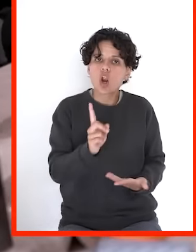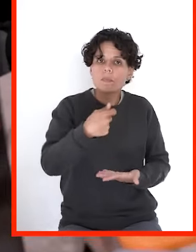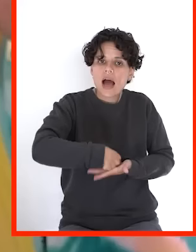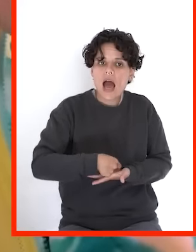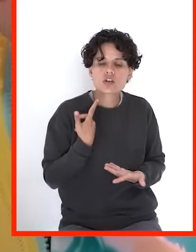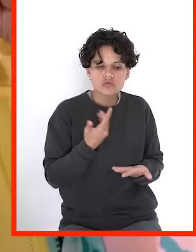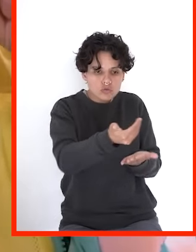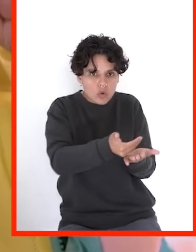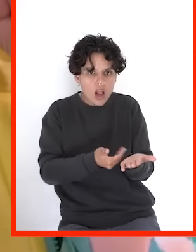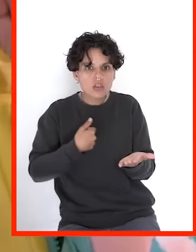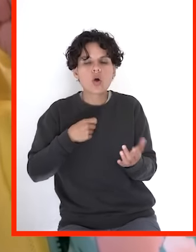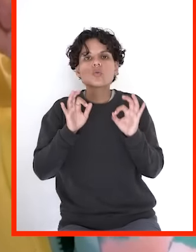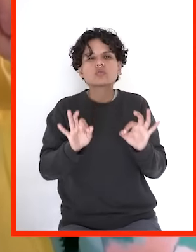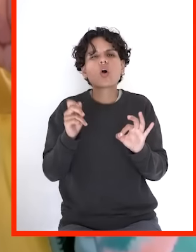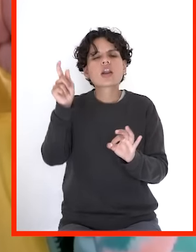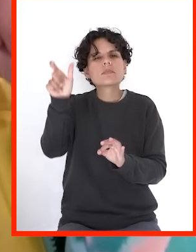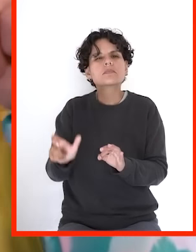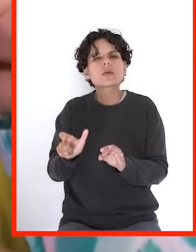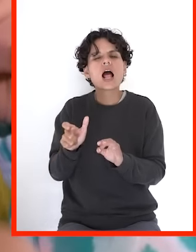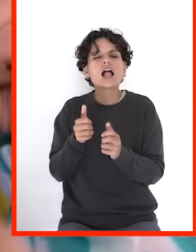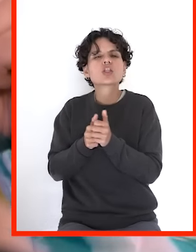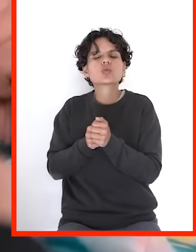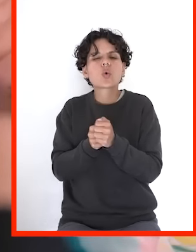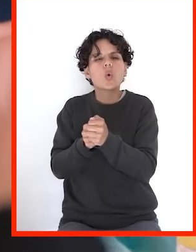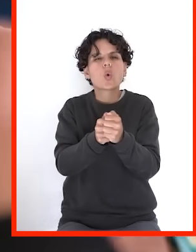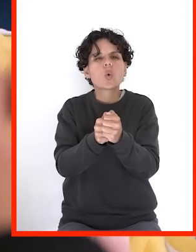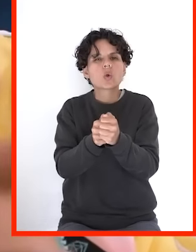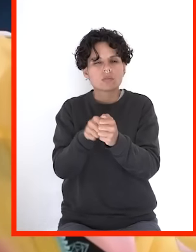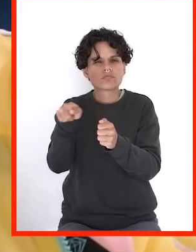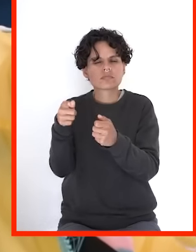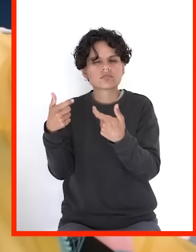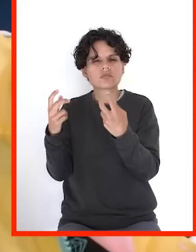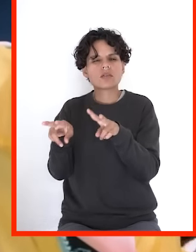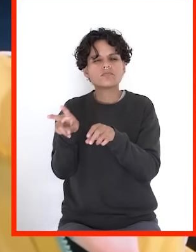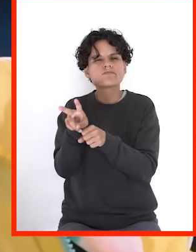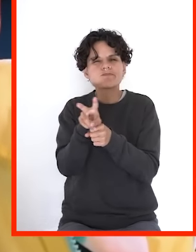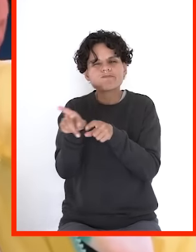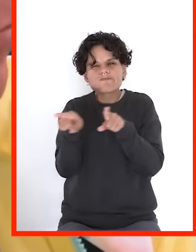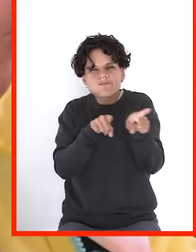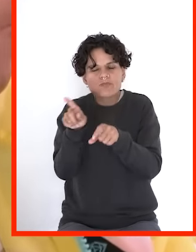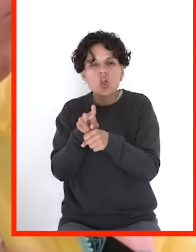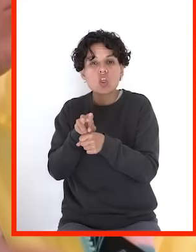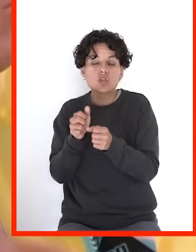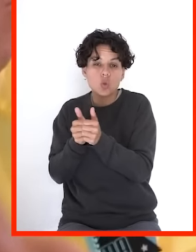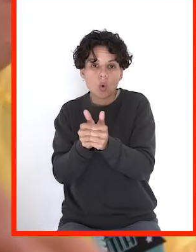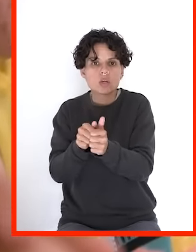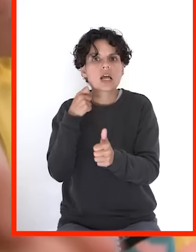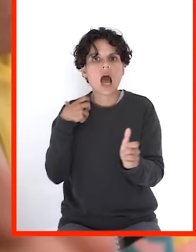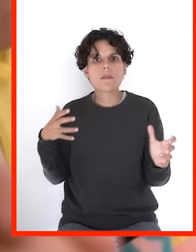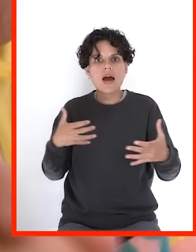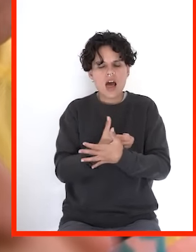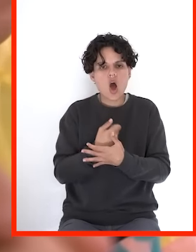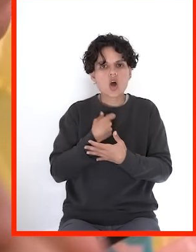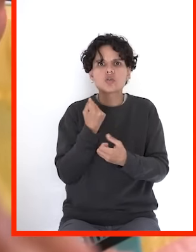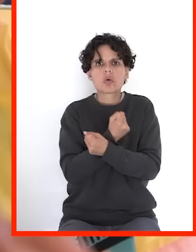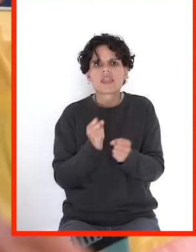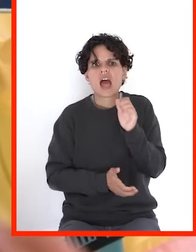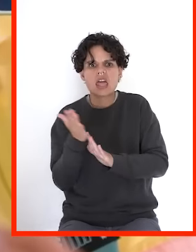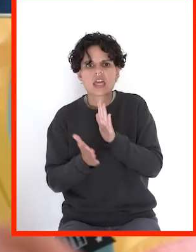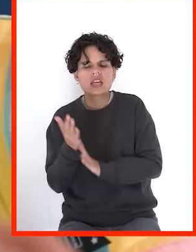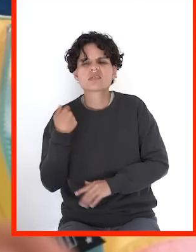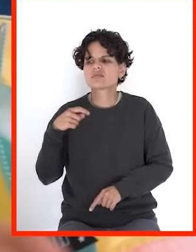querían pagar, entonces estábamos con el tour manager y tenían al tour manager agarrado, así como que no nos dejaban ir porque había un problema. Y el resto del